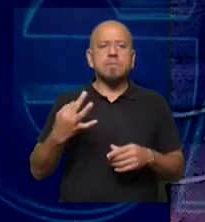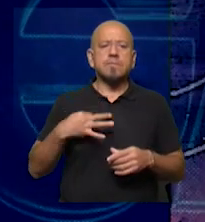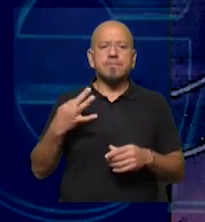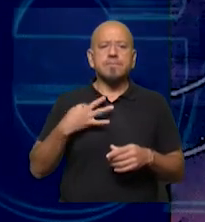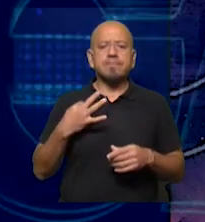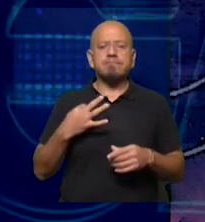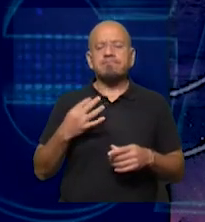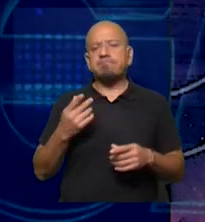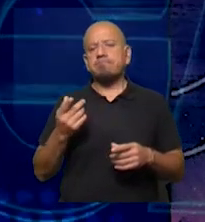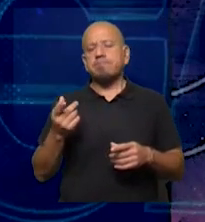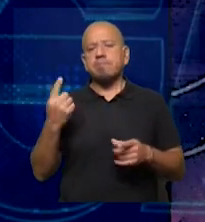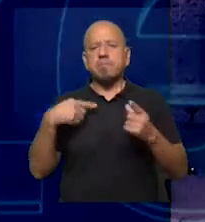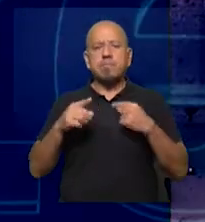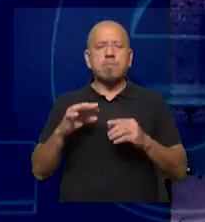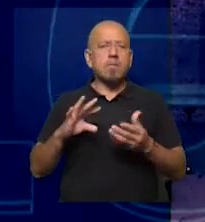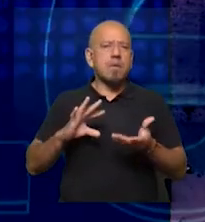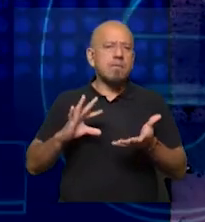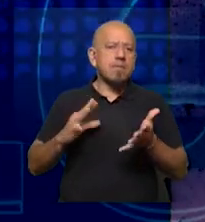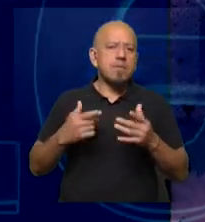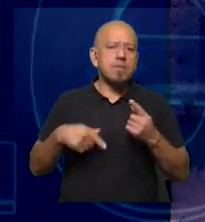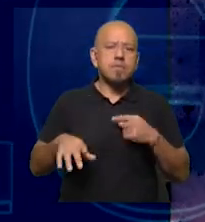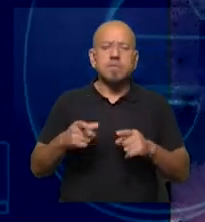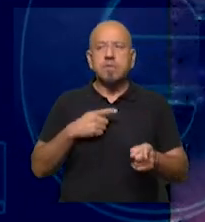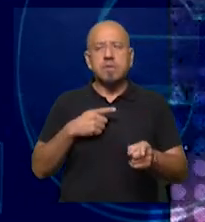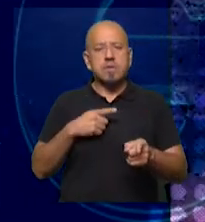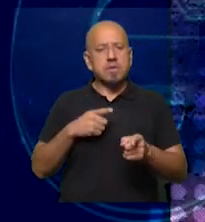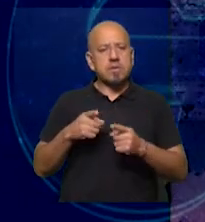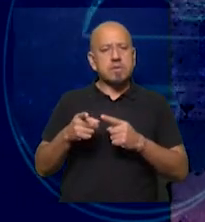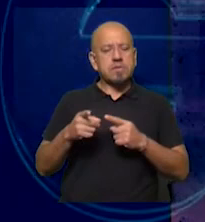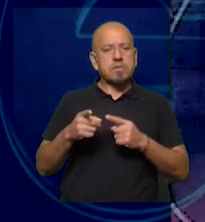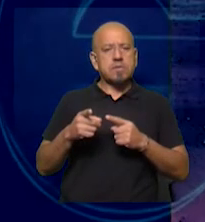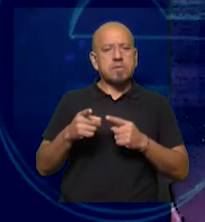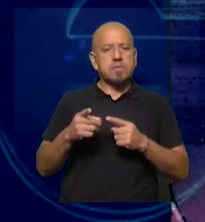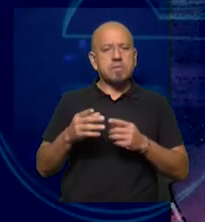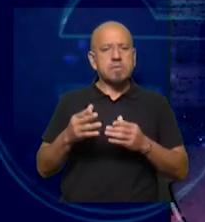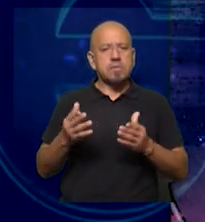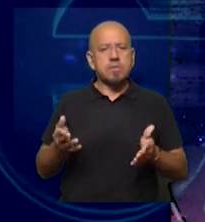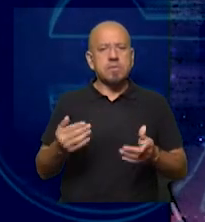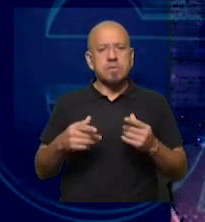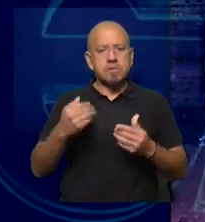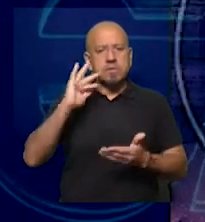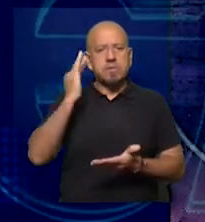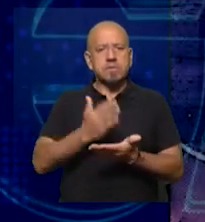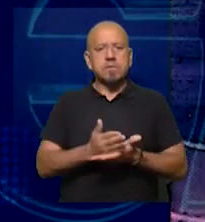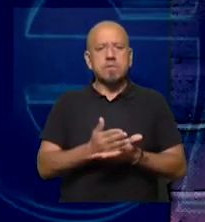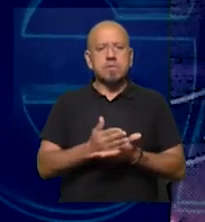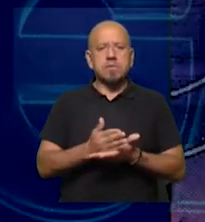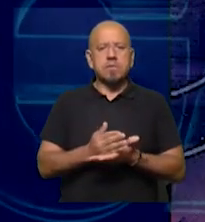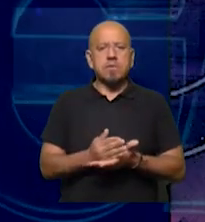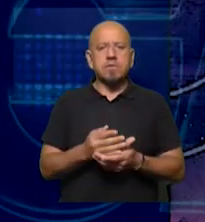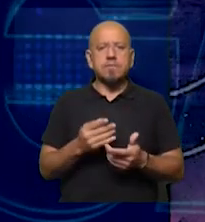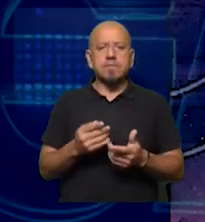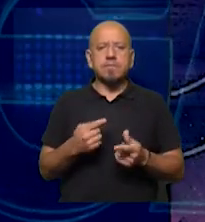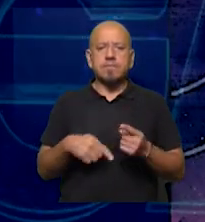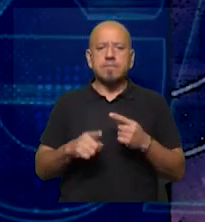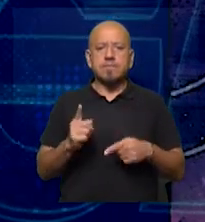veríamos en forma más directa a una referencia a la dictadura. Pero